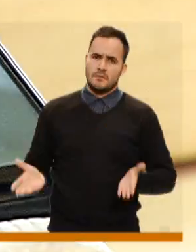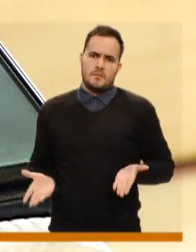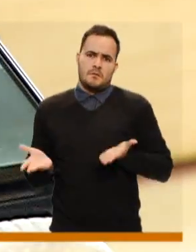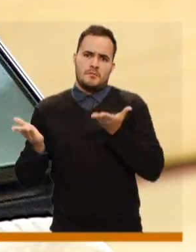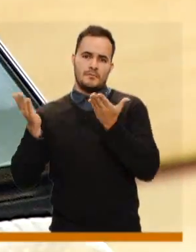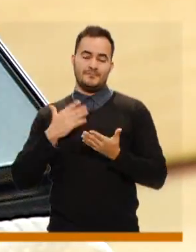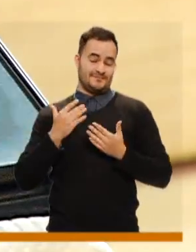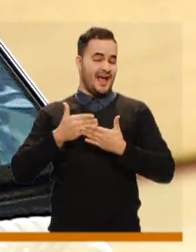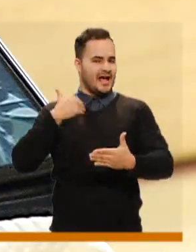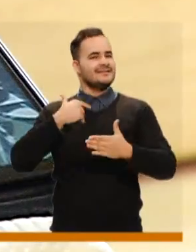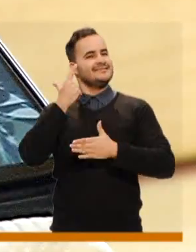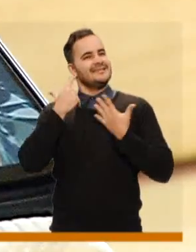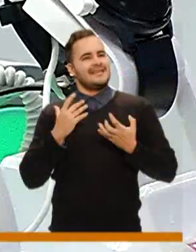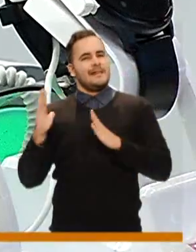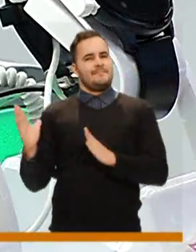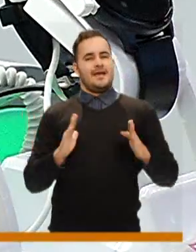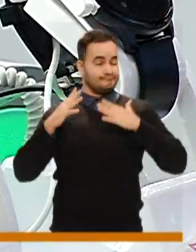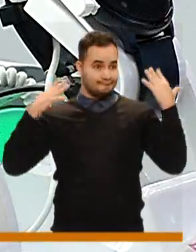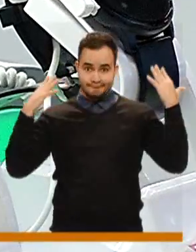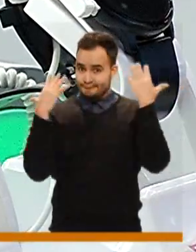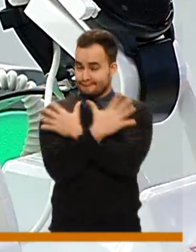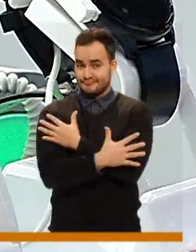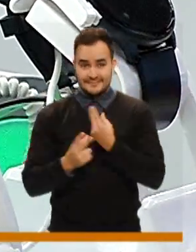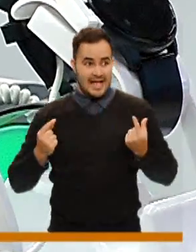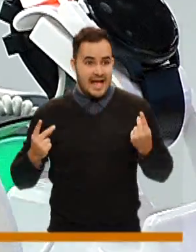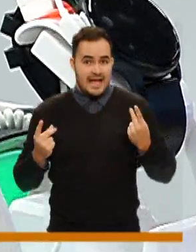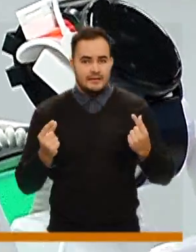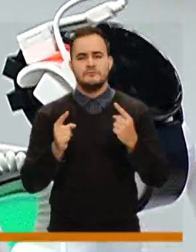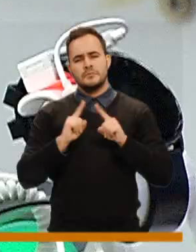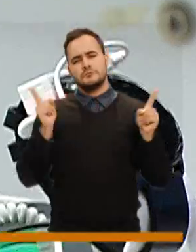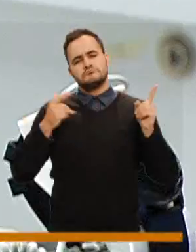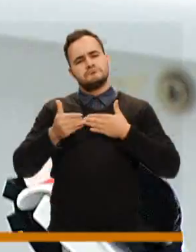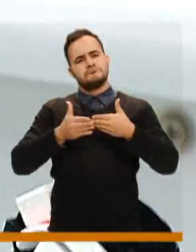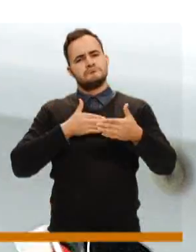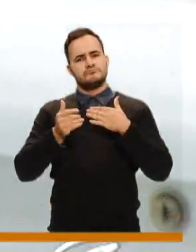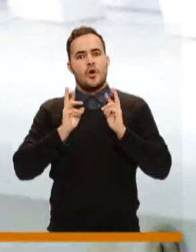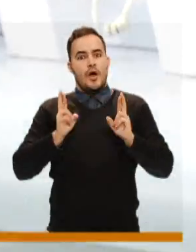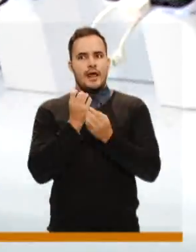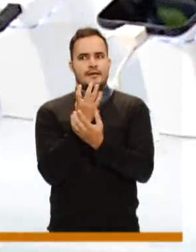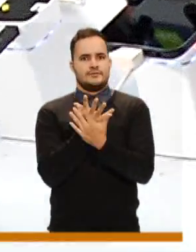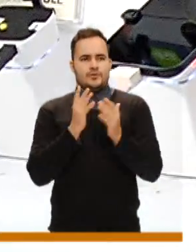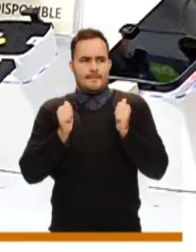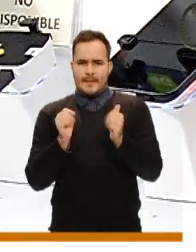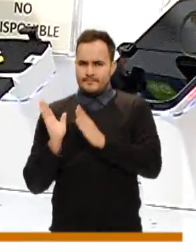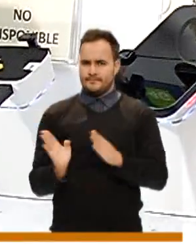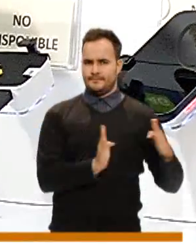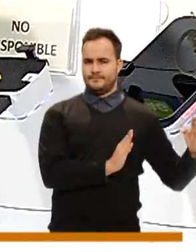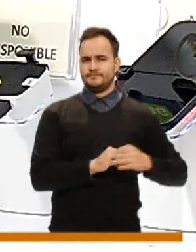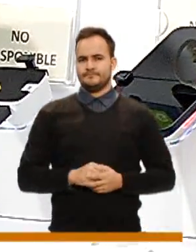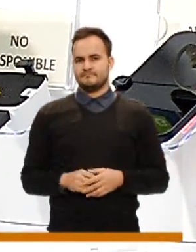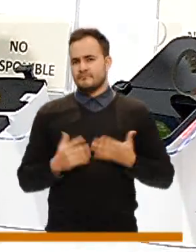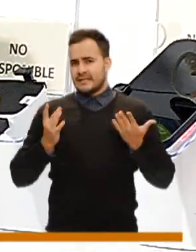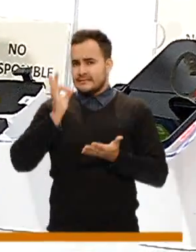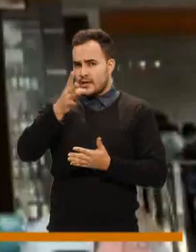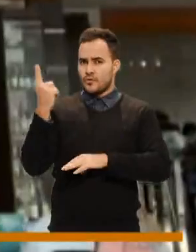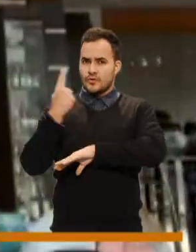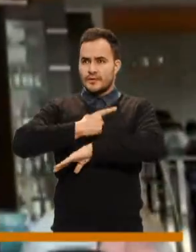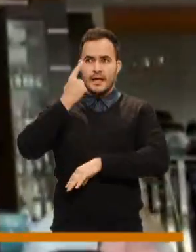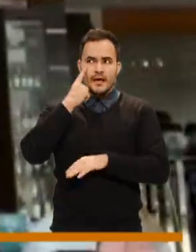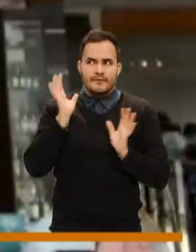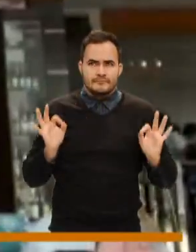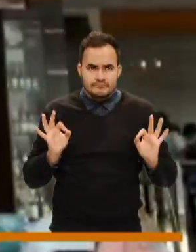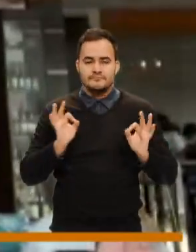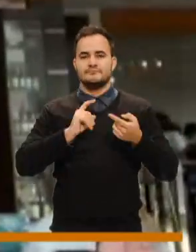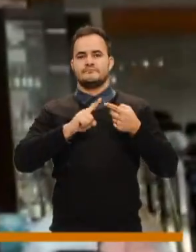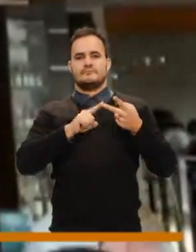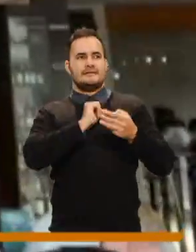venido avanzando mucho en el país, nos tocó meternos a la carrera, pero es esencial poderlo hacer de la manera más organizada. Nos